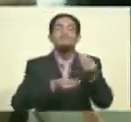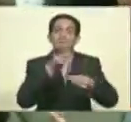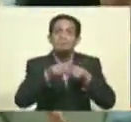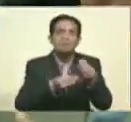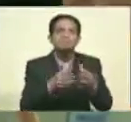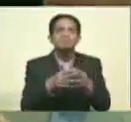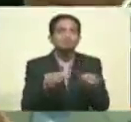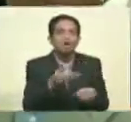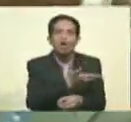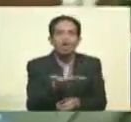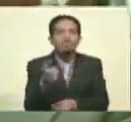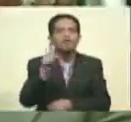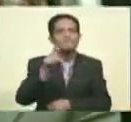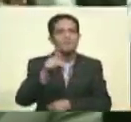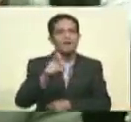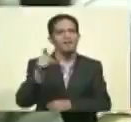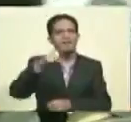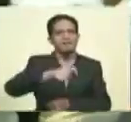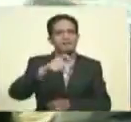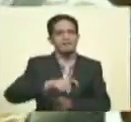falta.